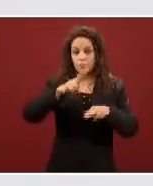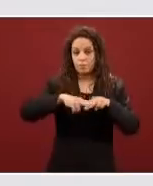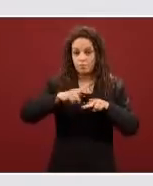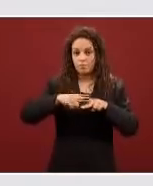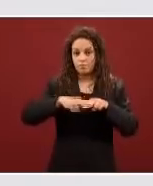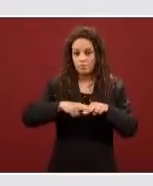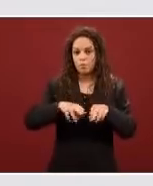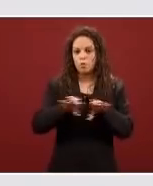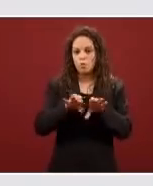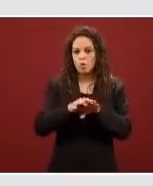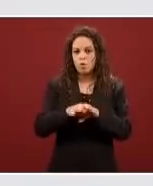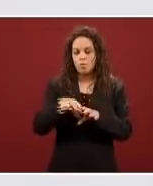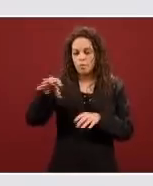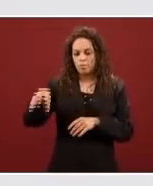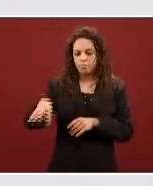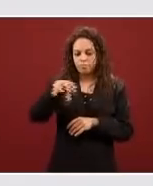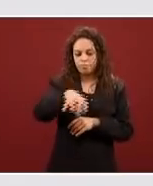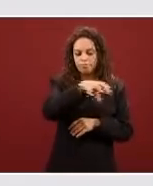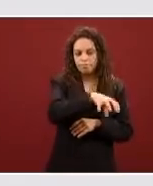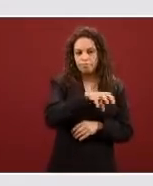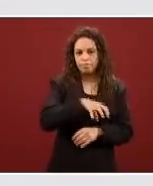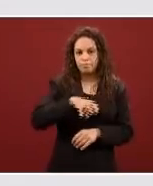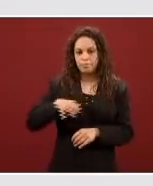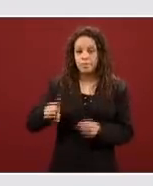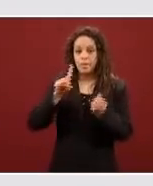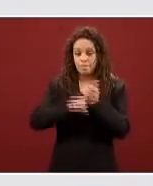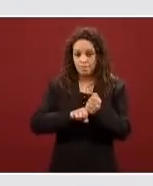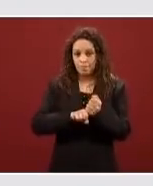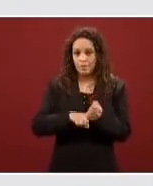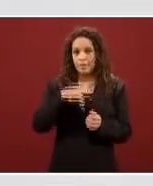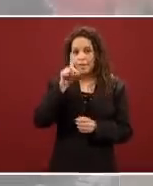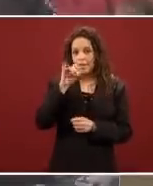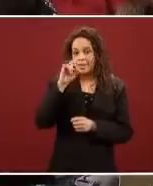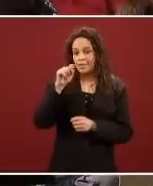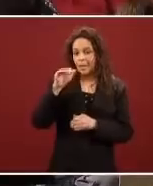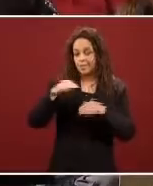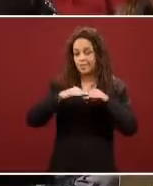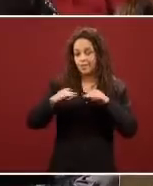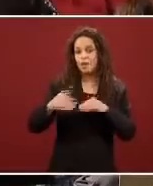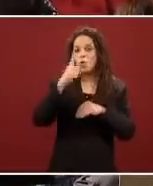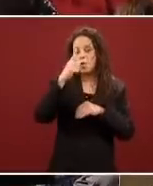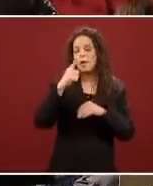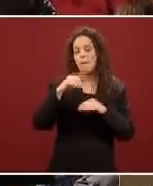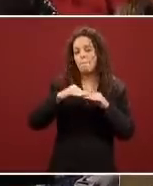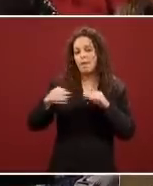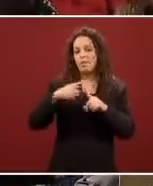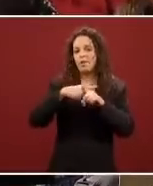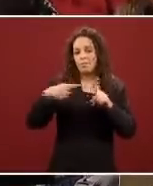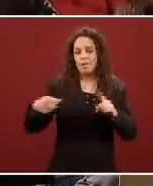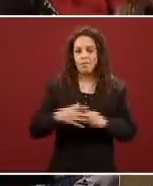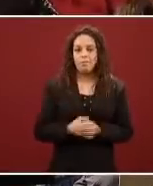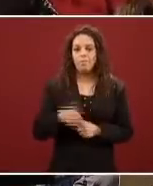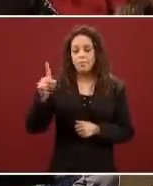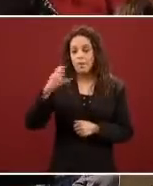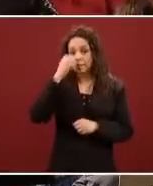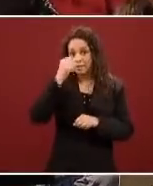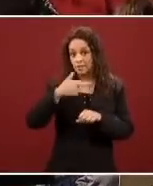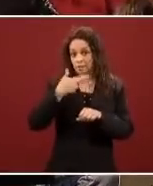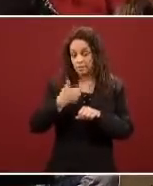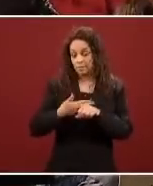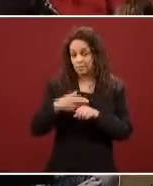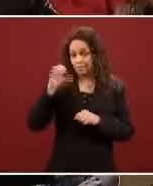de 1.5 metros, la compartió la Secretaría del Bienestar. ¿Por qué? Porque